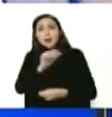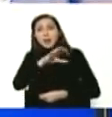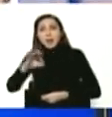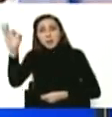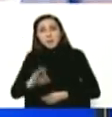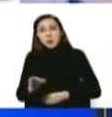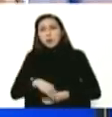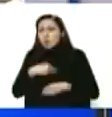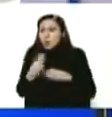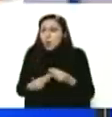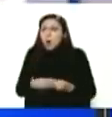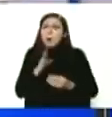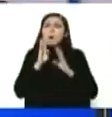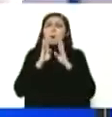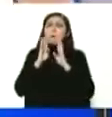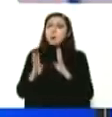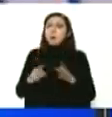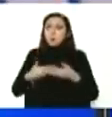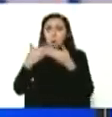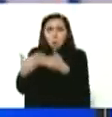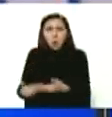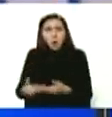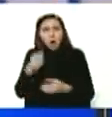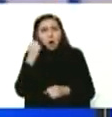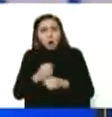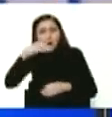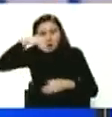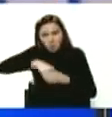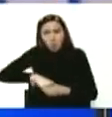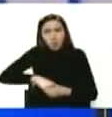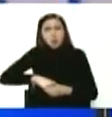como beneficio por ser trabajador de esa empresa.